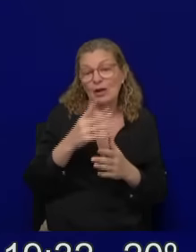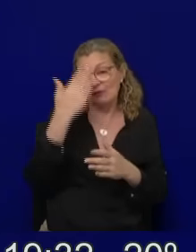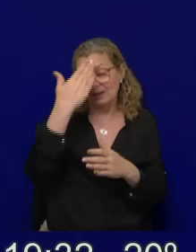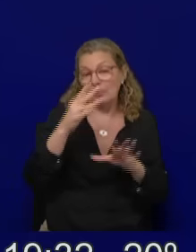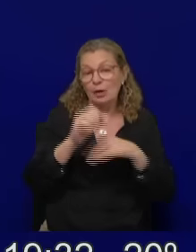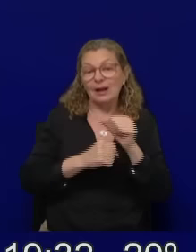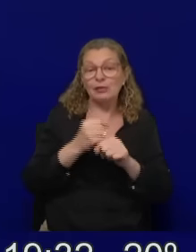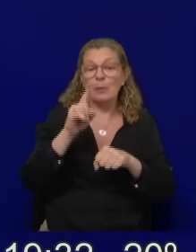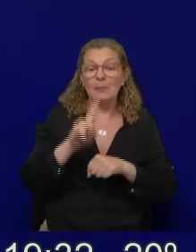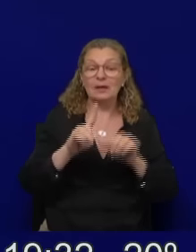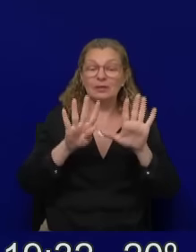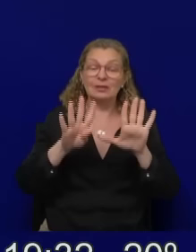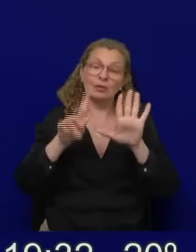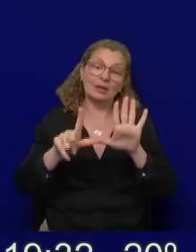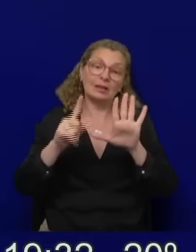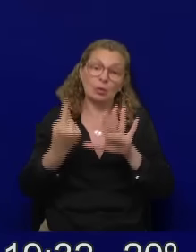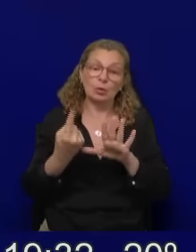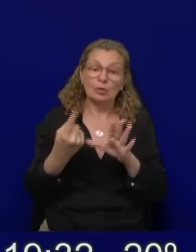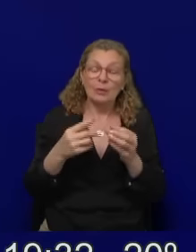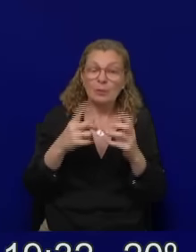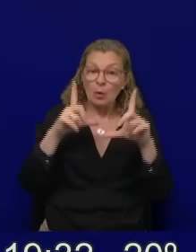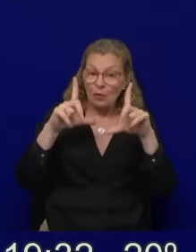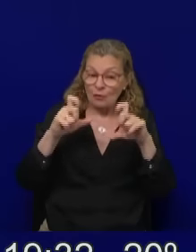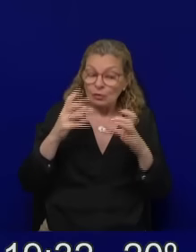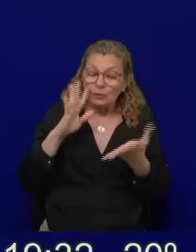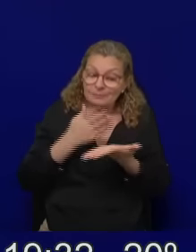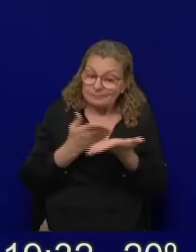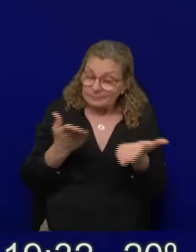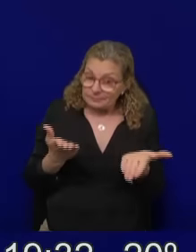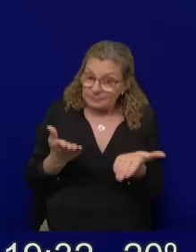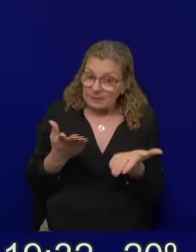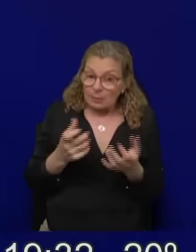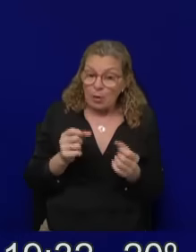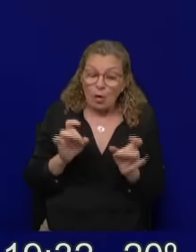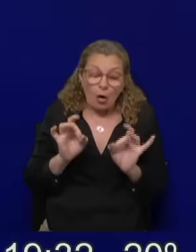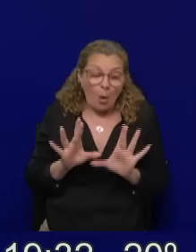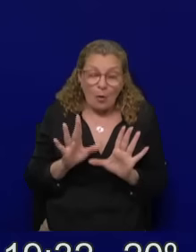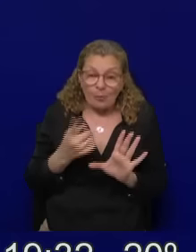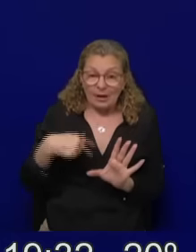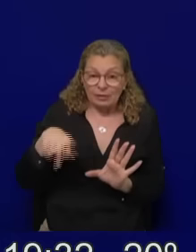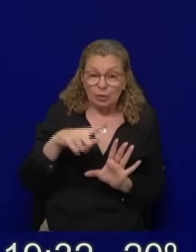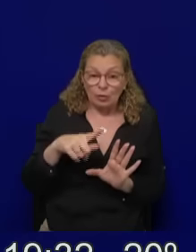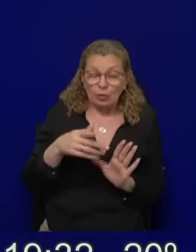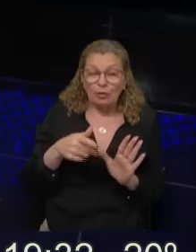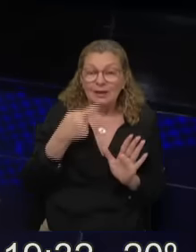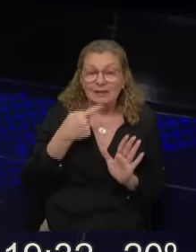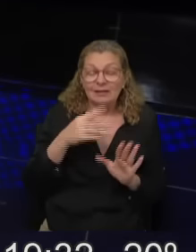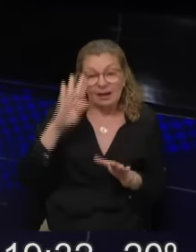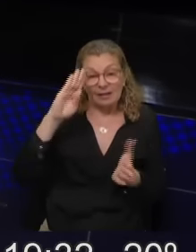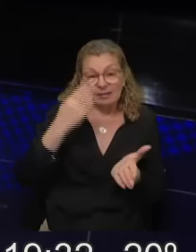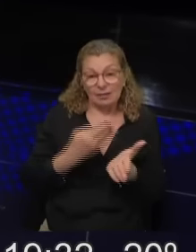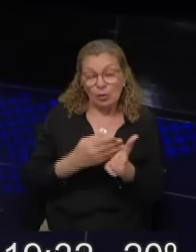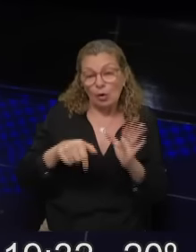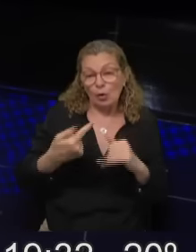1971, se va convirtiendo en una foto que nos va habitual para nosotros, ¿no? A la salida de la dictadura,